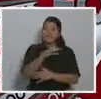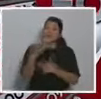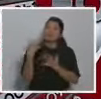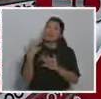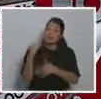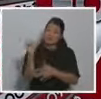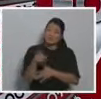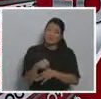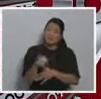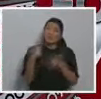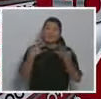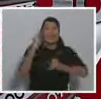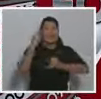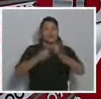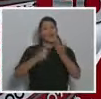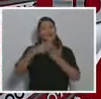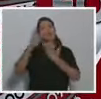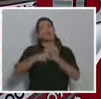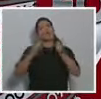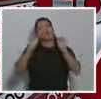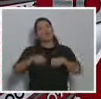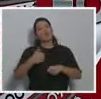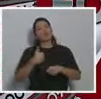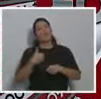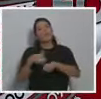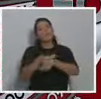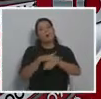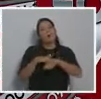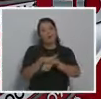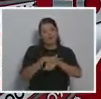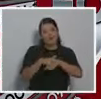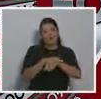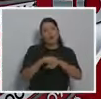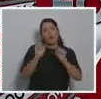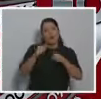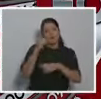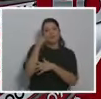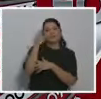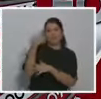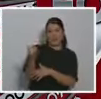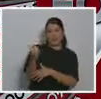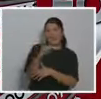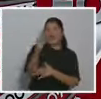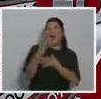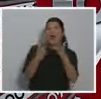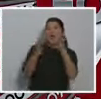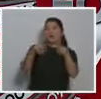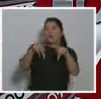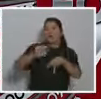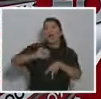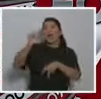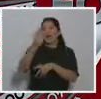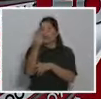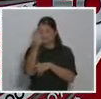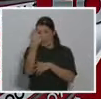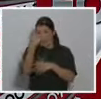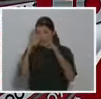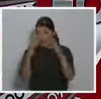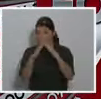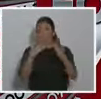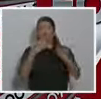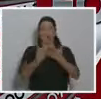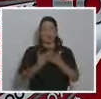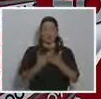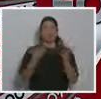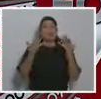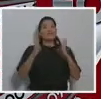que sí, al finalizar el programa tengamos, por favor, una llamada telefónica y alguien que se lleve platita para su casa. Bueno,